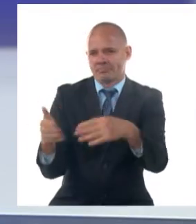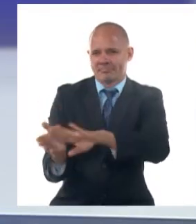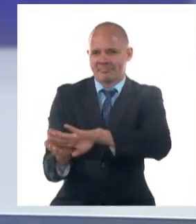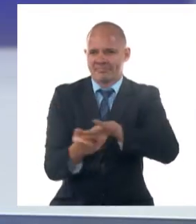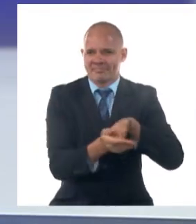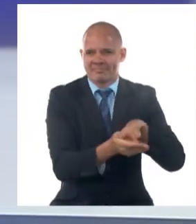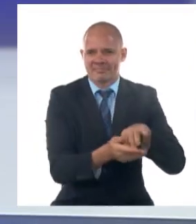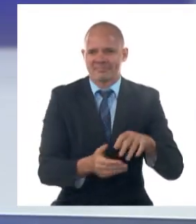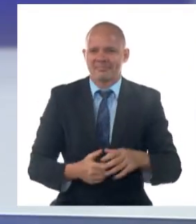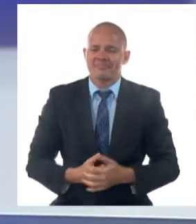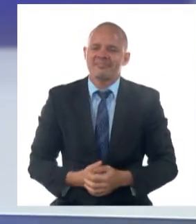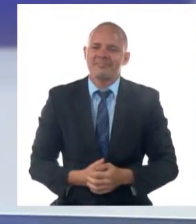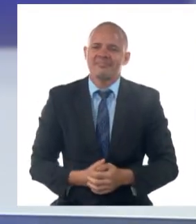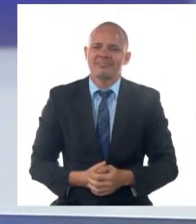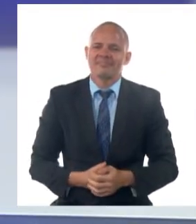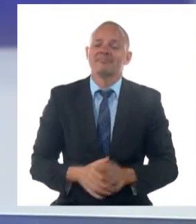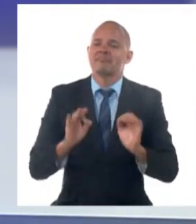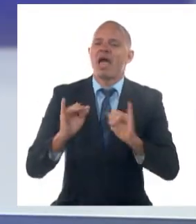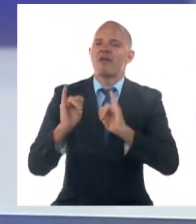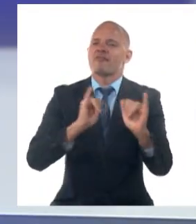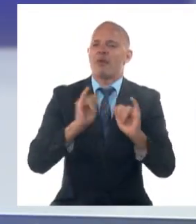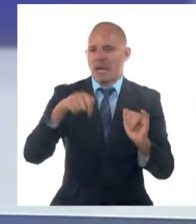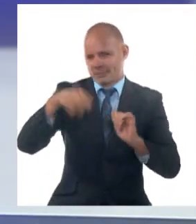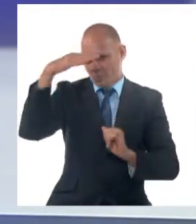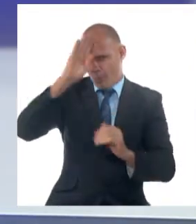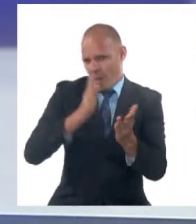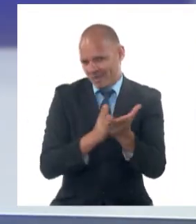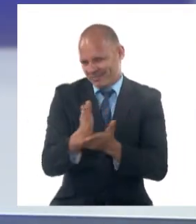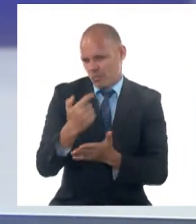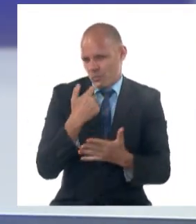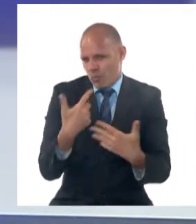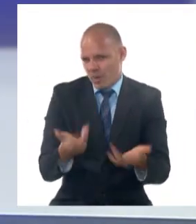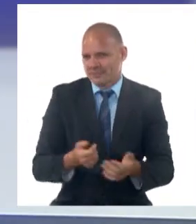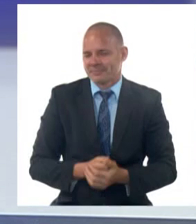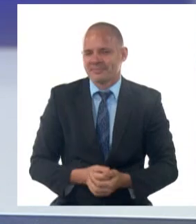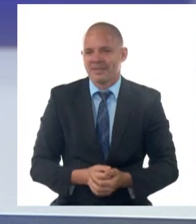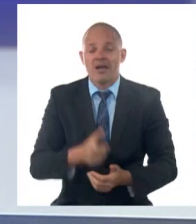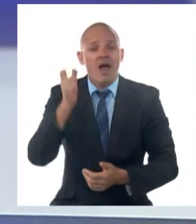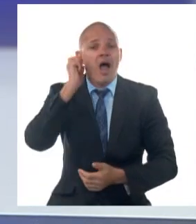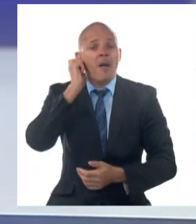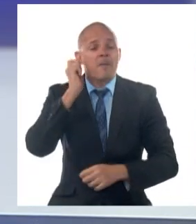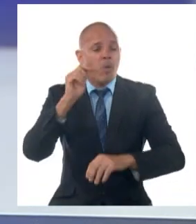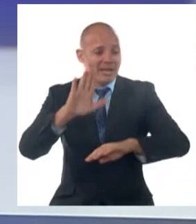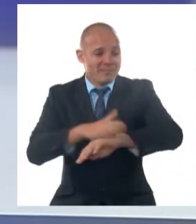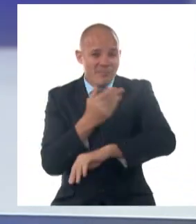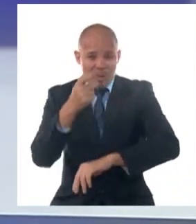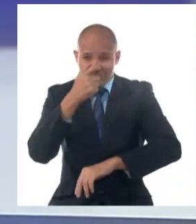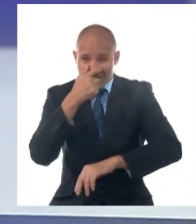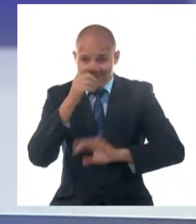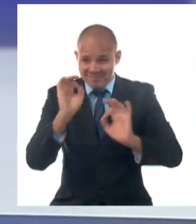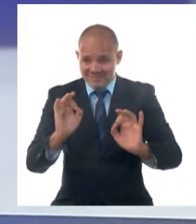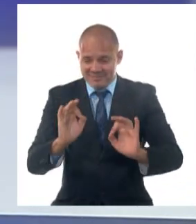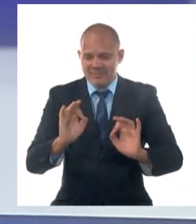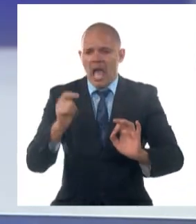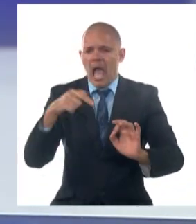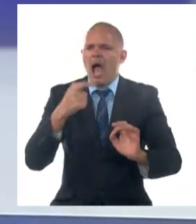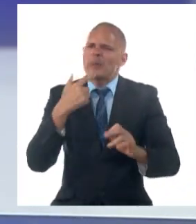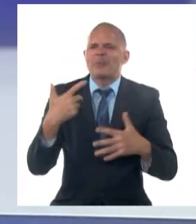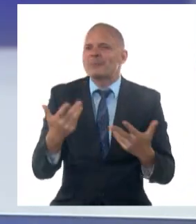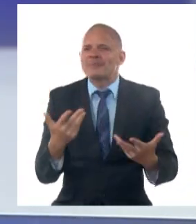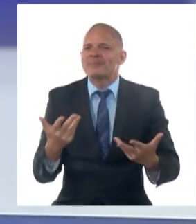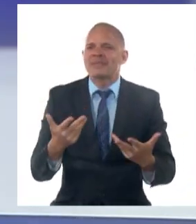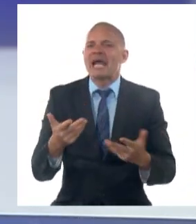en efecto Rey seguimos con otras noticias la vicepresiva primera ministra Inés María preside una delegación oficial cubana